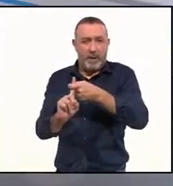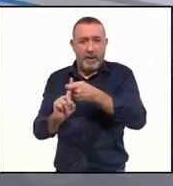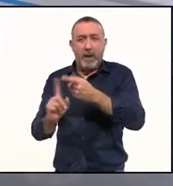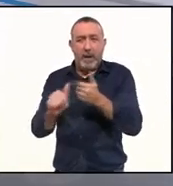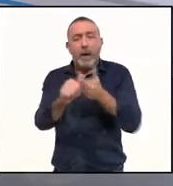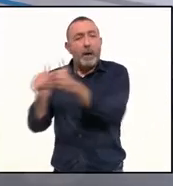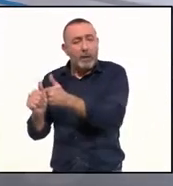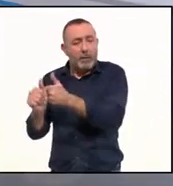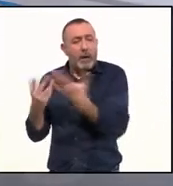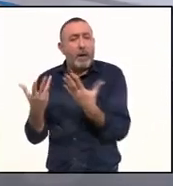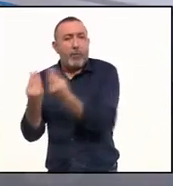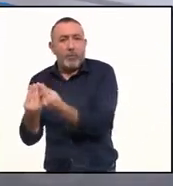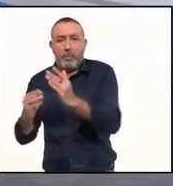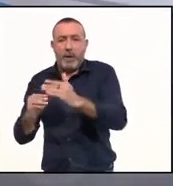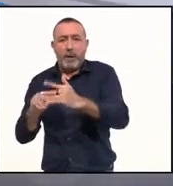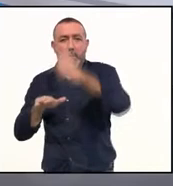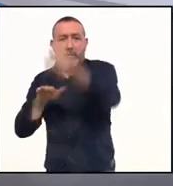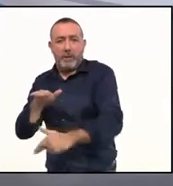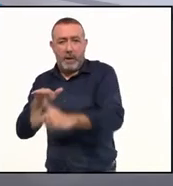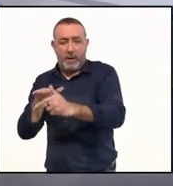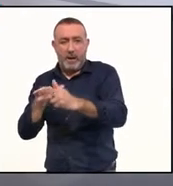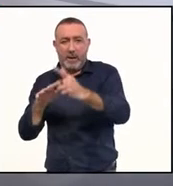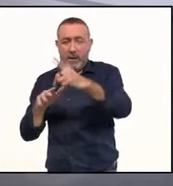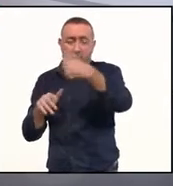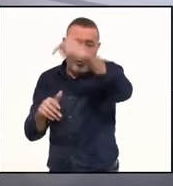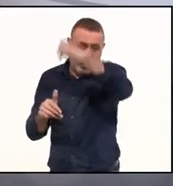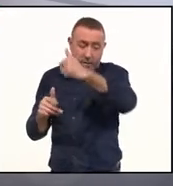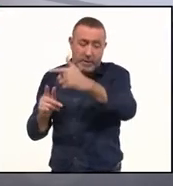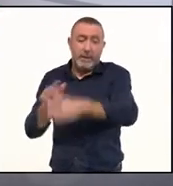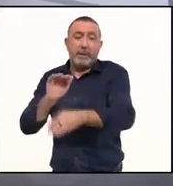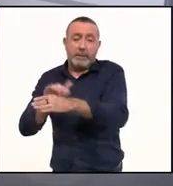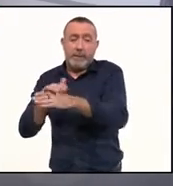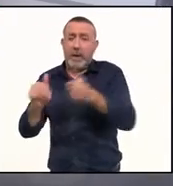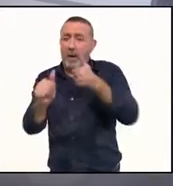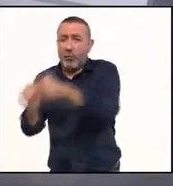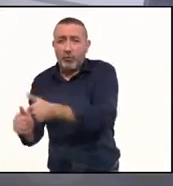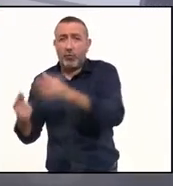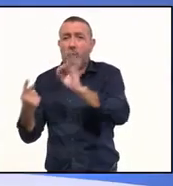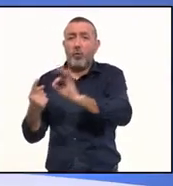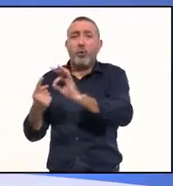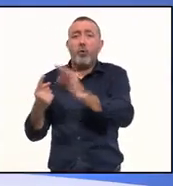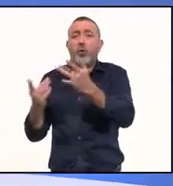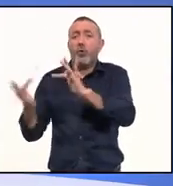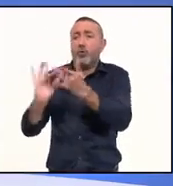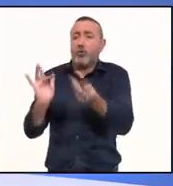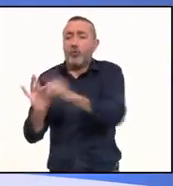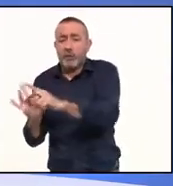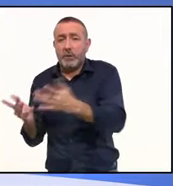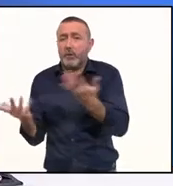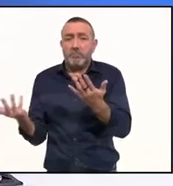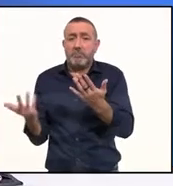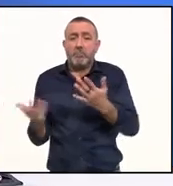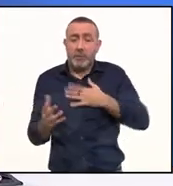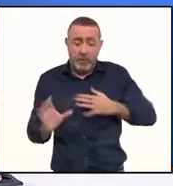que él insista en seguir escuchándola en relación con ella en algún tipo nosotros independientemente